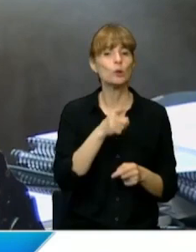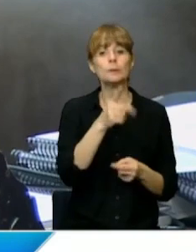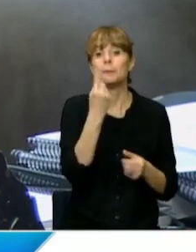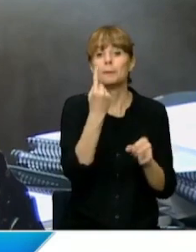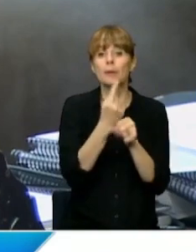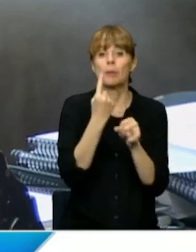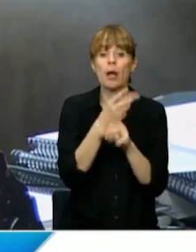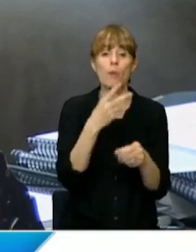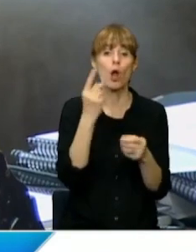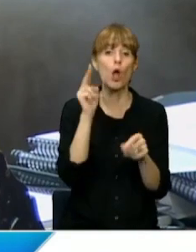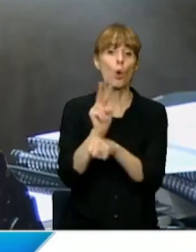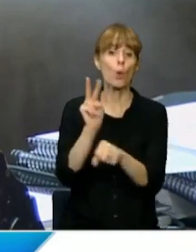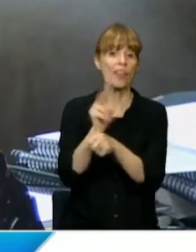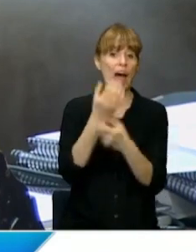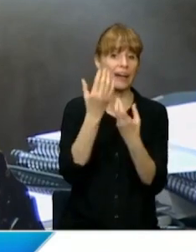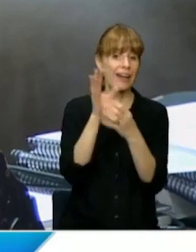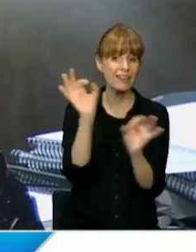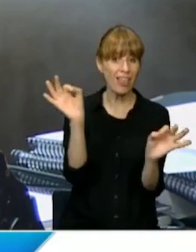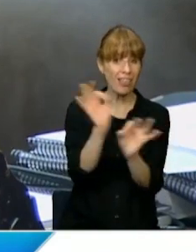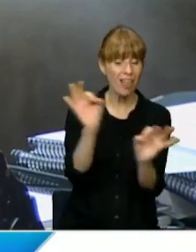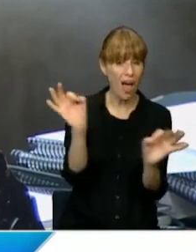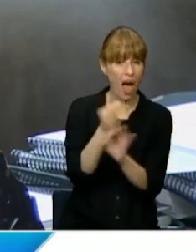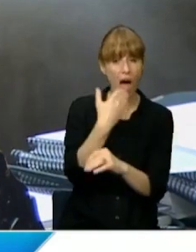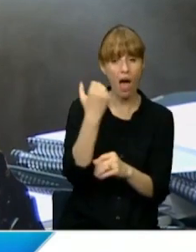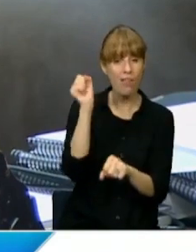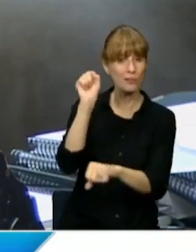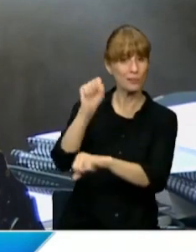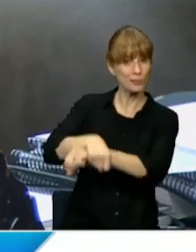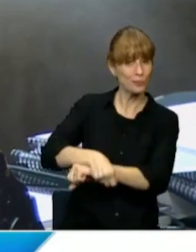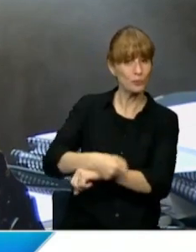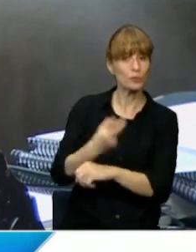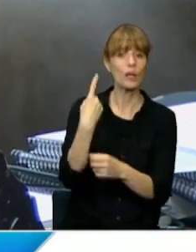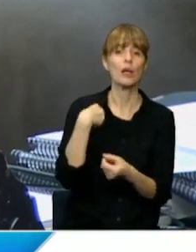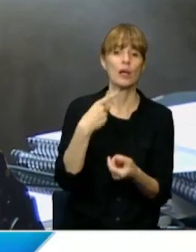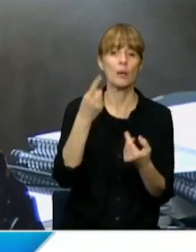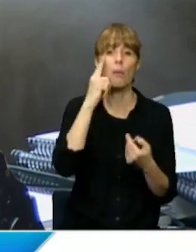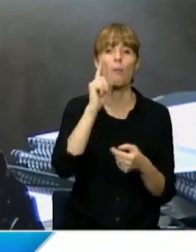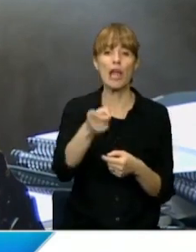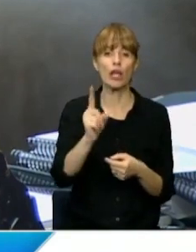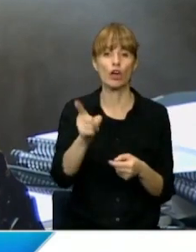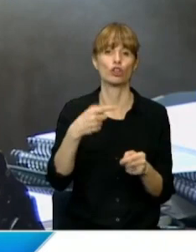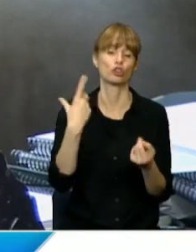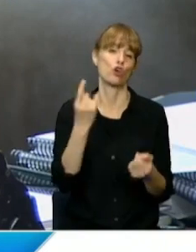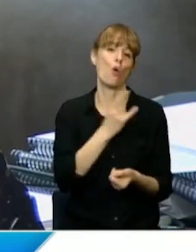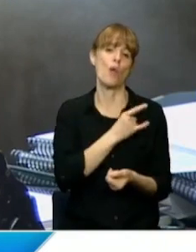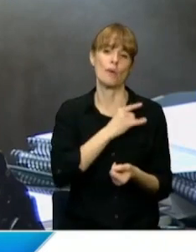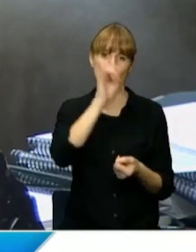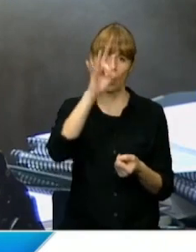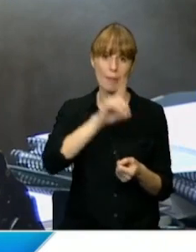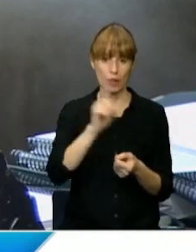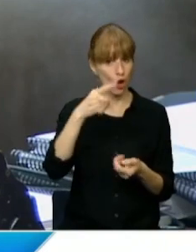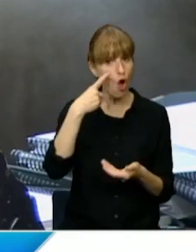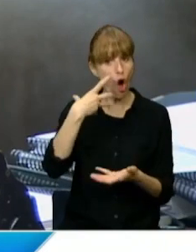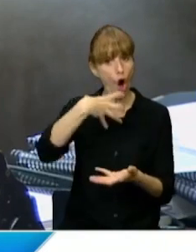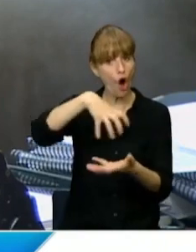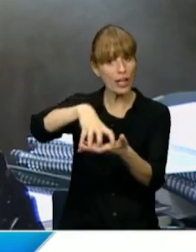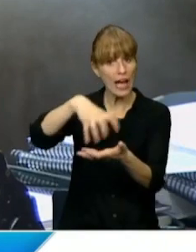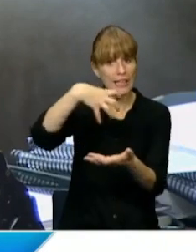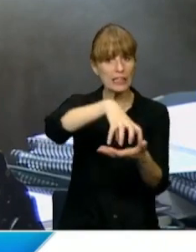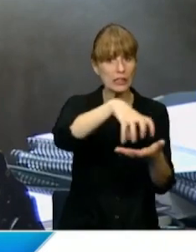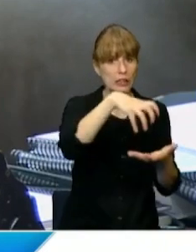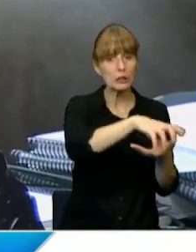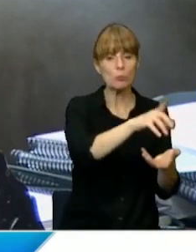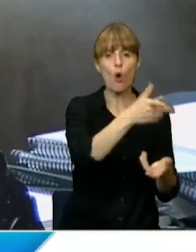de darle orfandad, de poner en riesgo, ya ocurrió y no le pasa solo a las universidades. Muchísimos organismos están totalmente